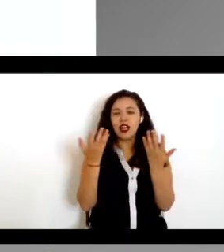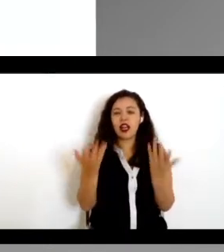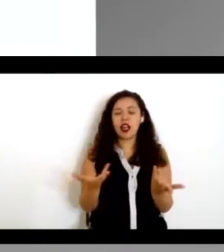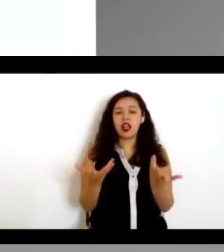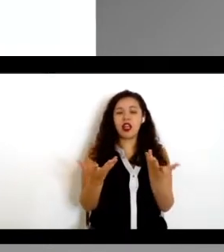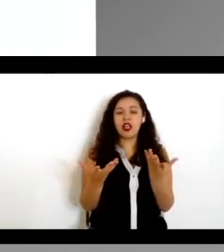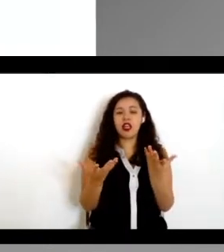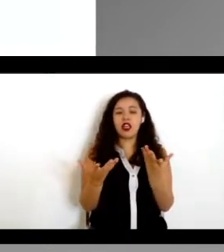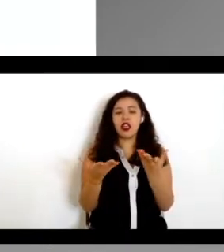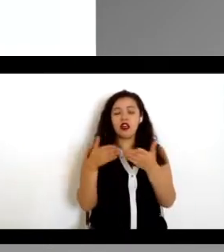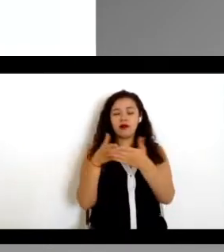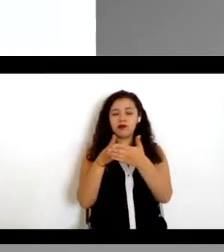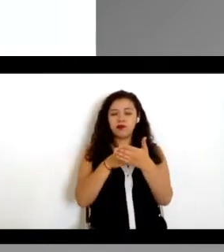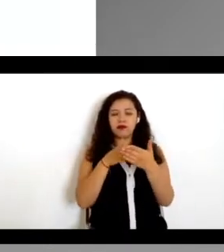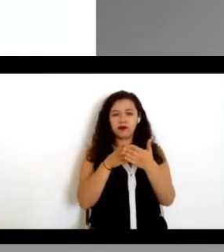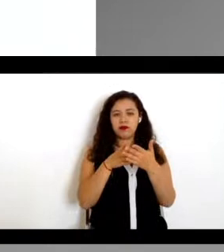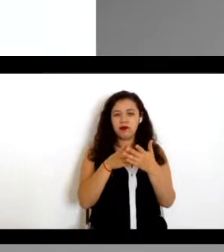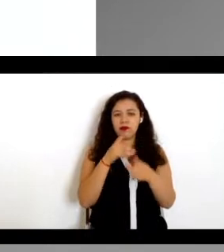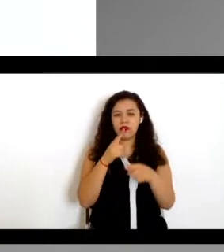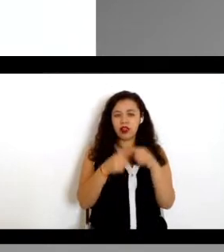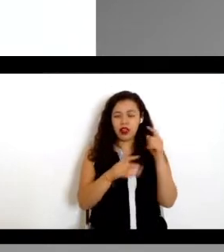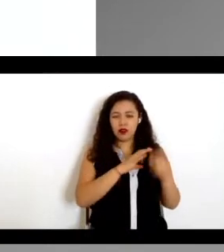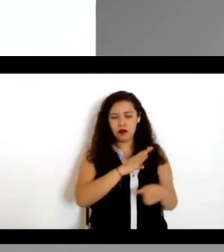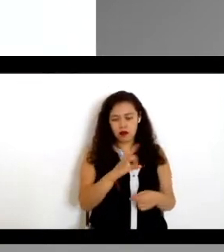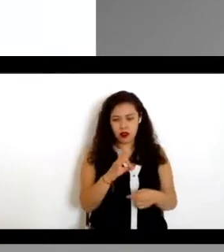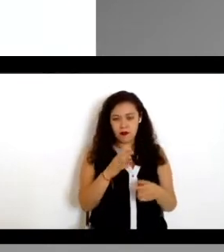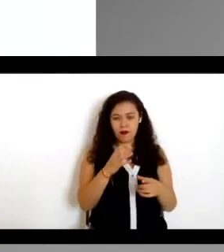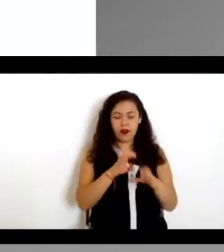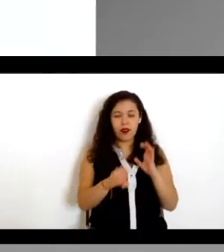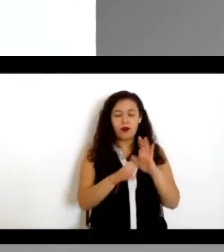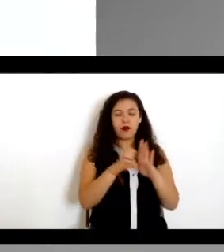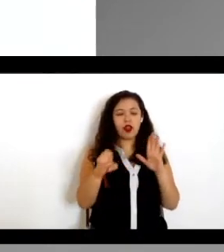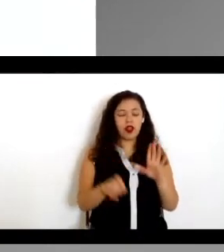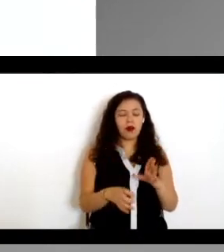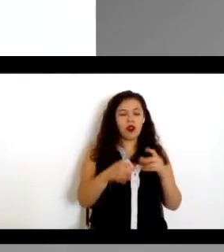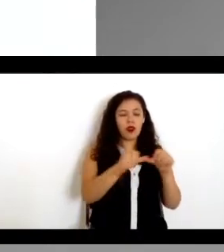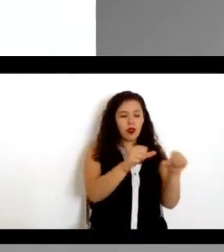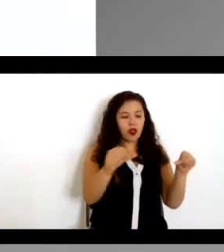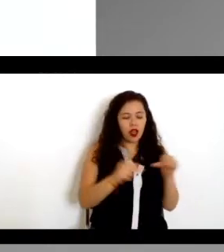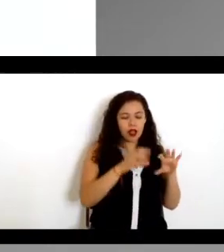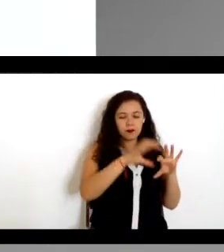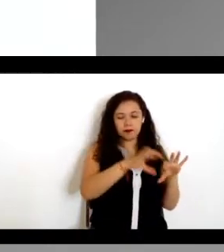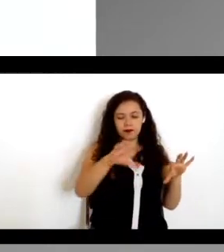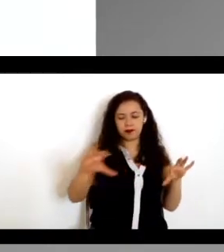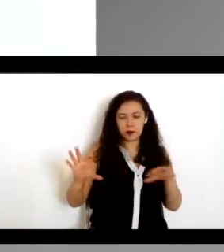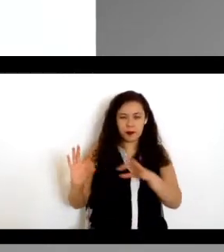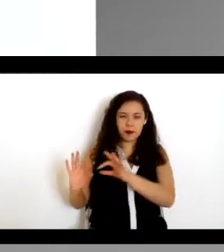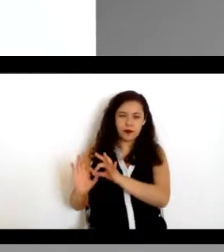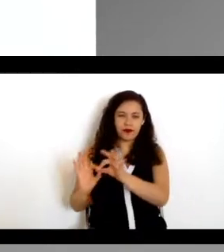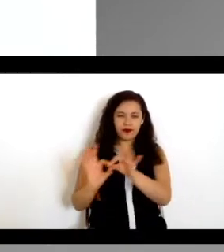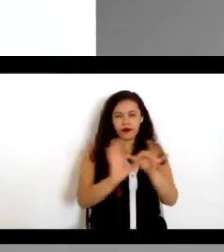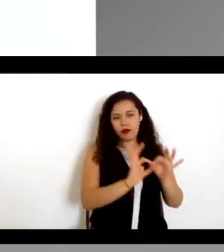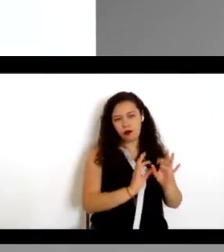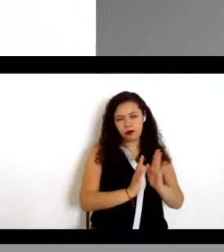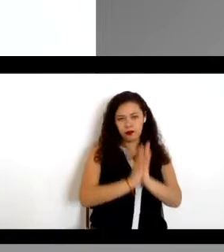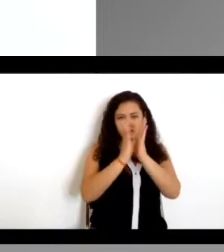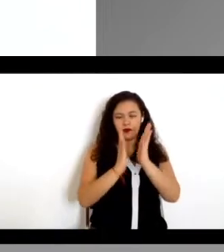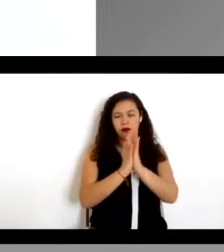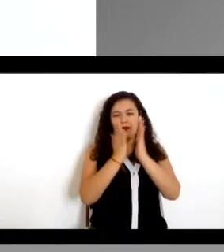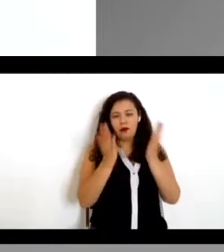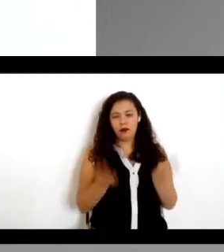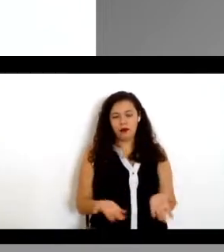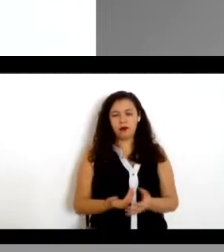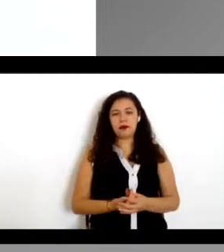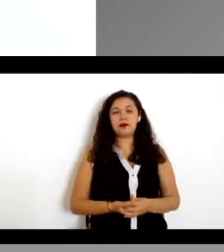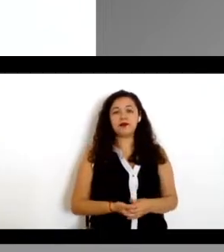¿no? Cuando hablamos, por ejemplo, de transversalidad, en ese punto, o sea, una persona para llegar al